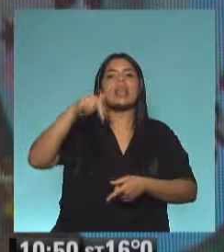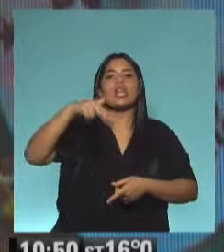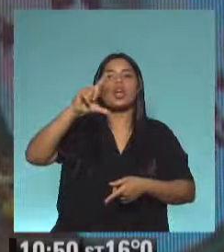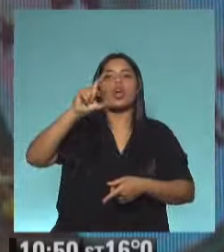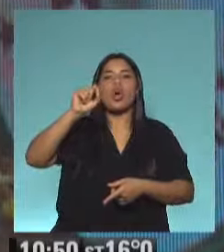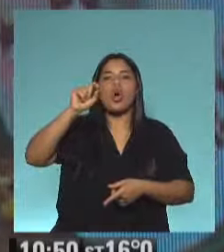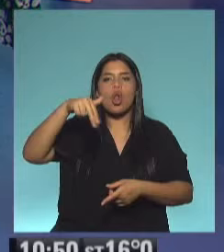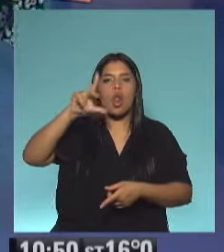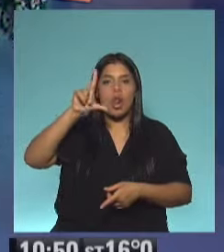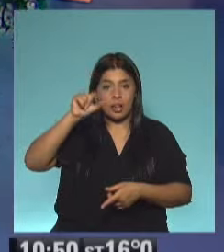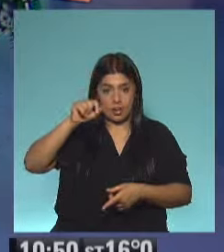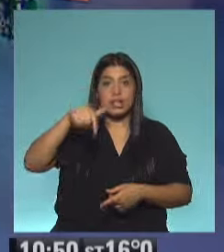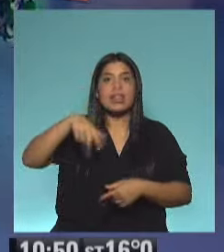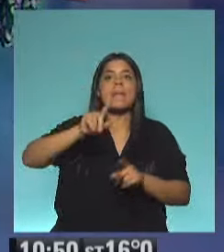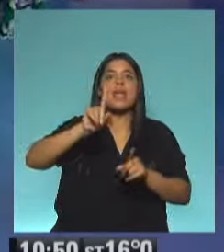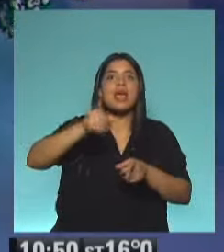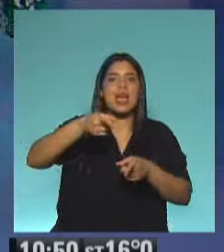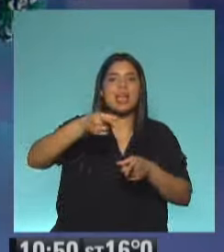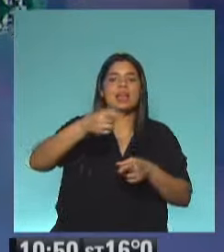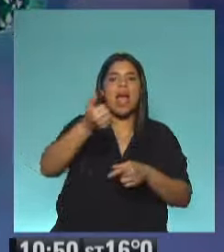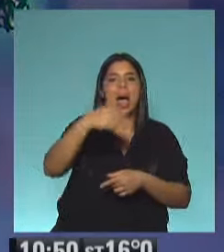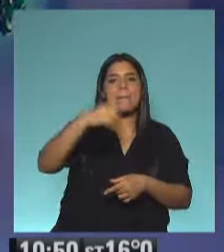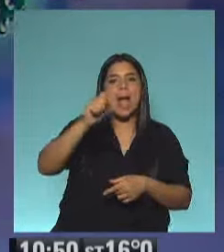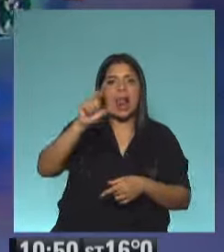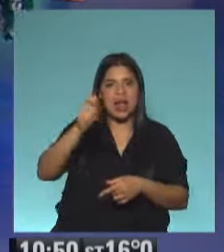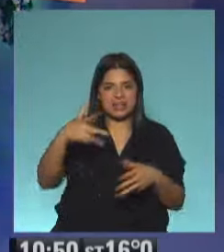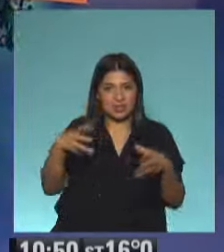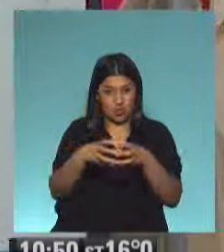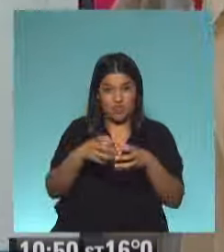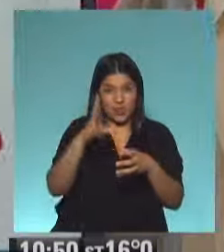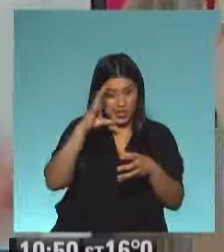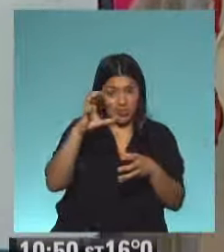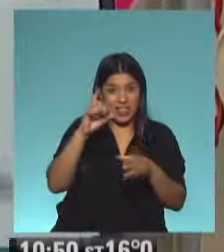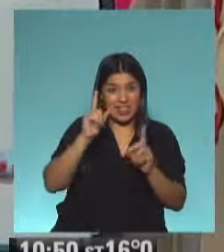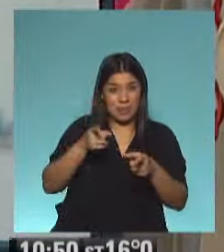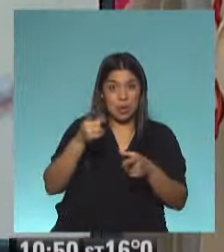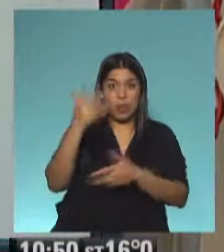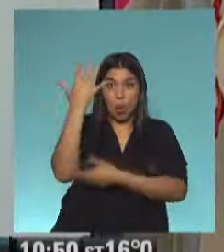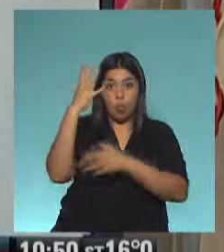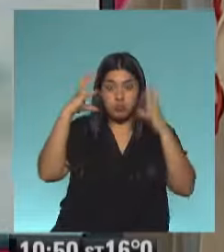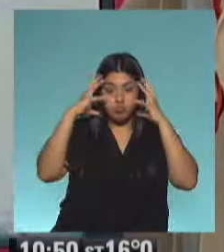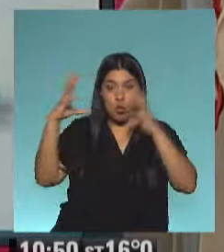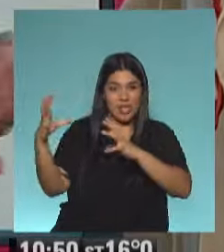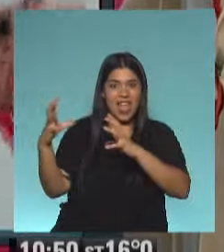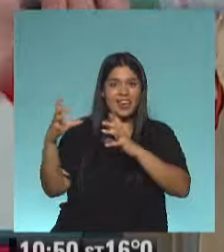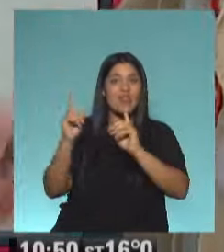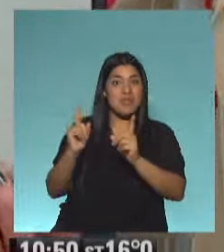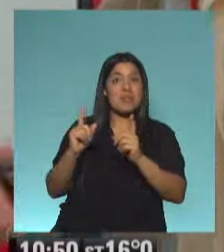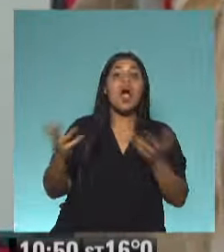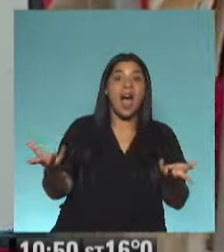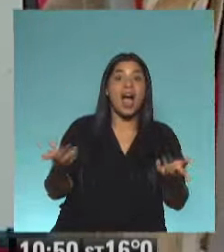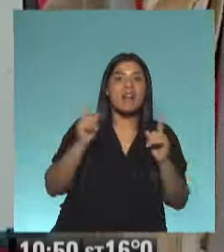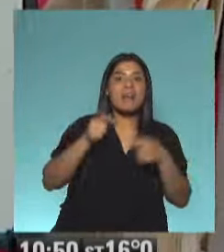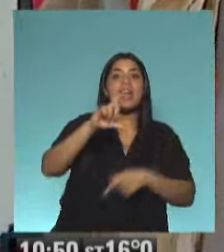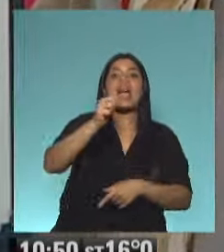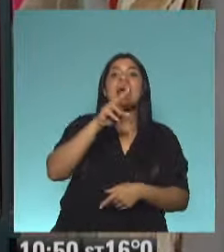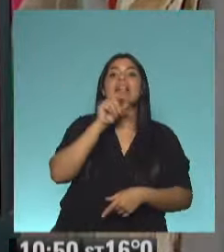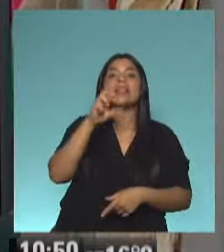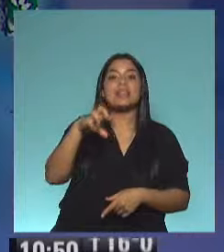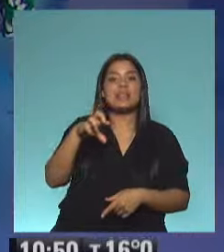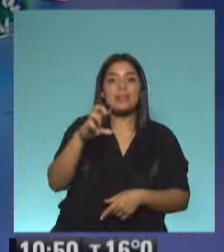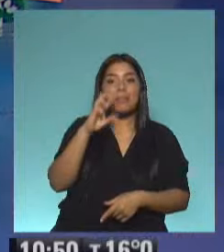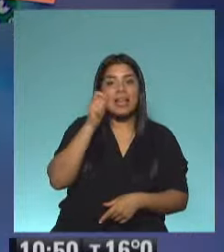Amala, ¿era? Sí. Amalas. Muy bien, Amalas. Que nos contaron cómo confeccionaban los cabezudos con cartapesta. Ay,